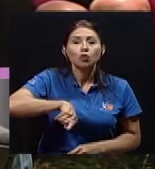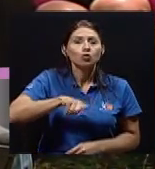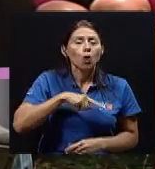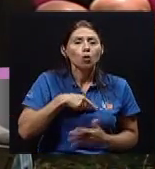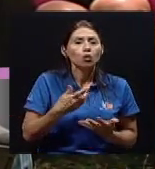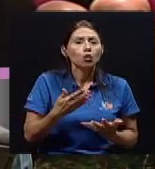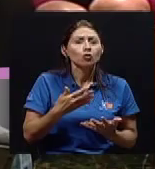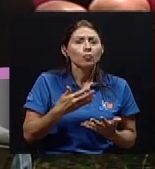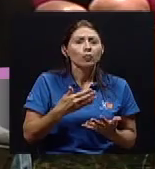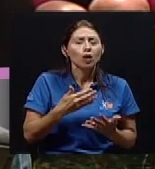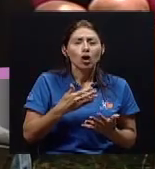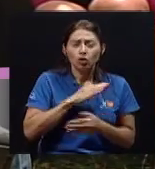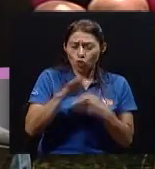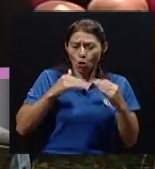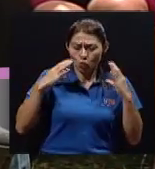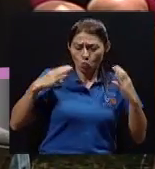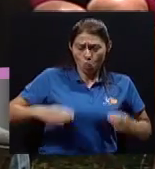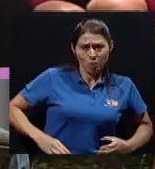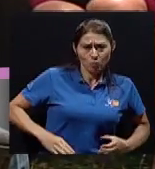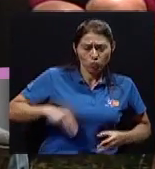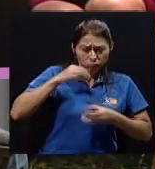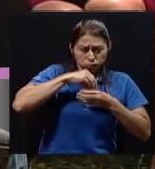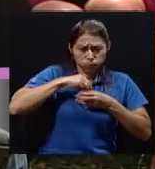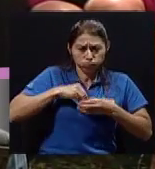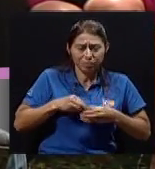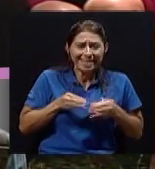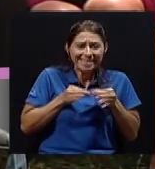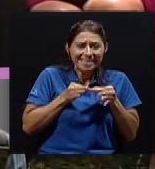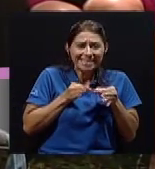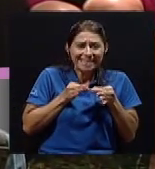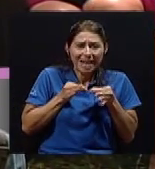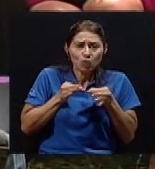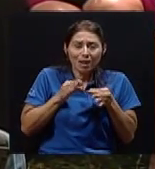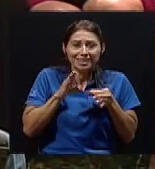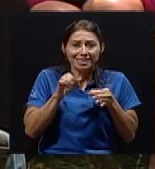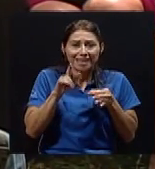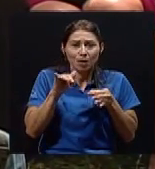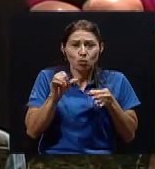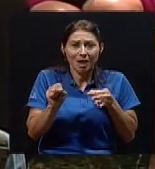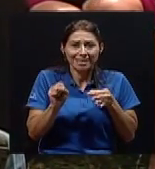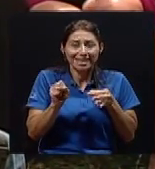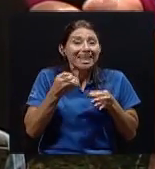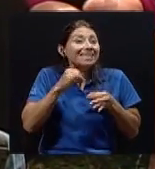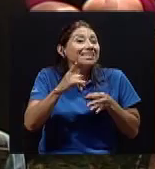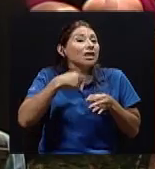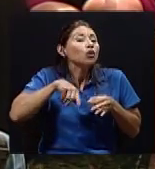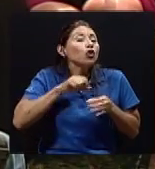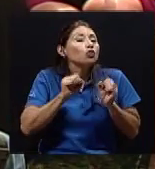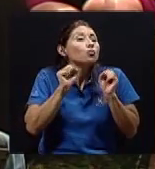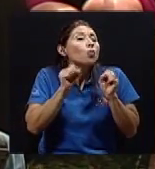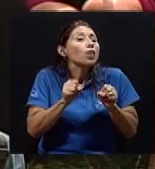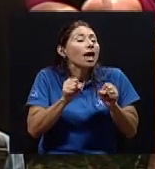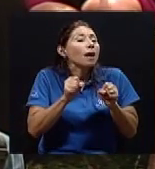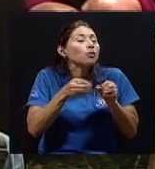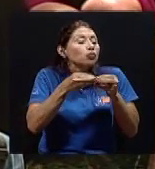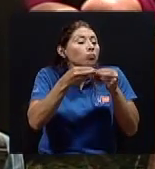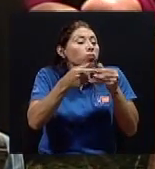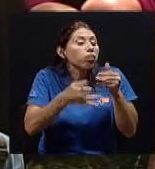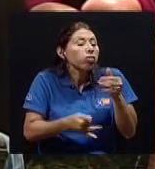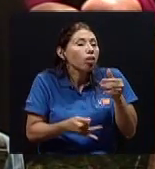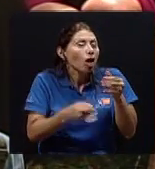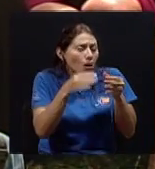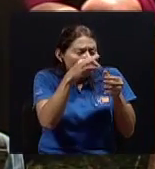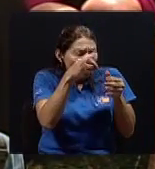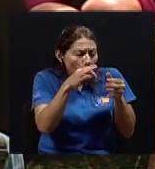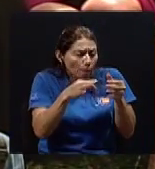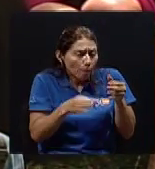nosotros cogiéramos todas las células de nuestro cuerpo, todas, pudiéramos desintegrarlas y contarlas, y por otro